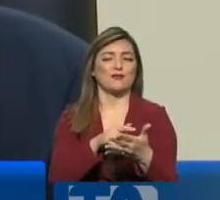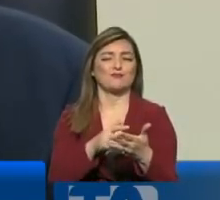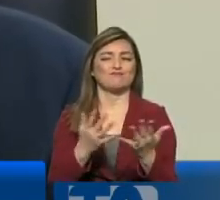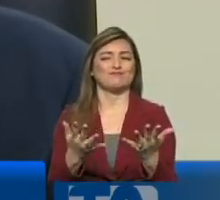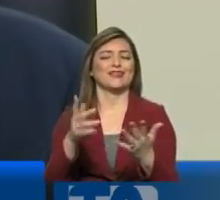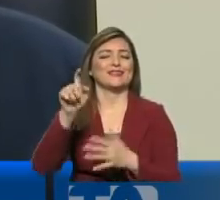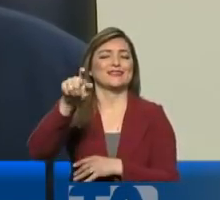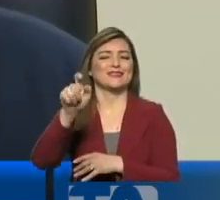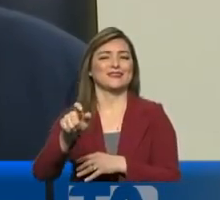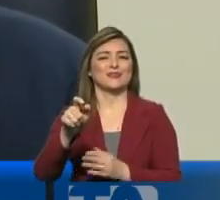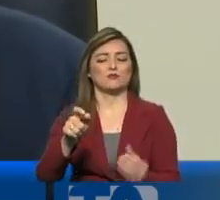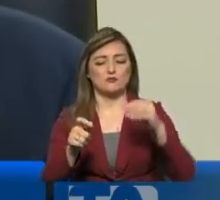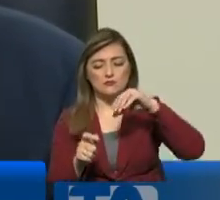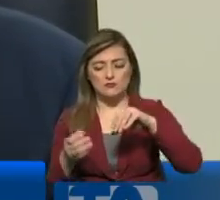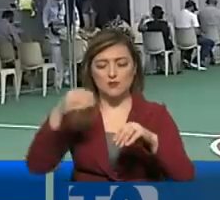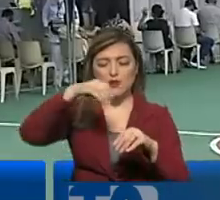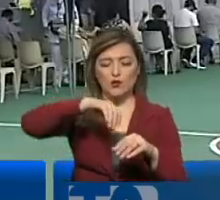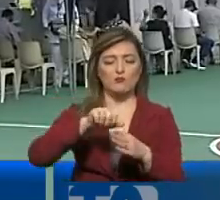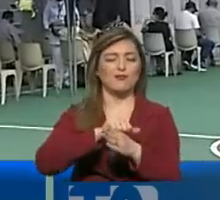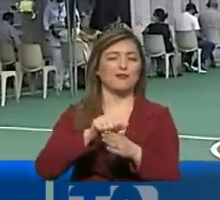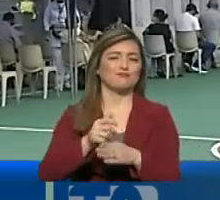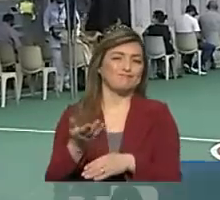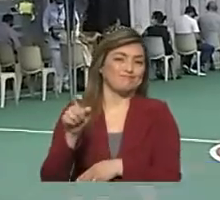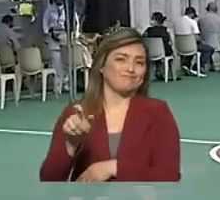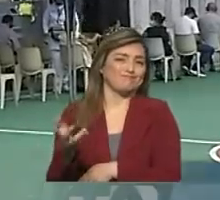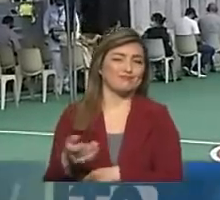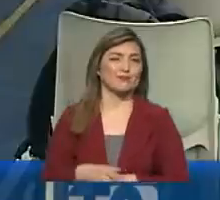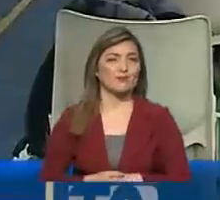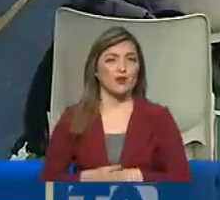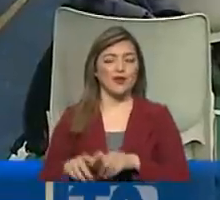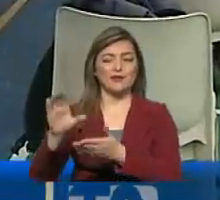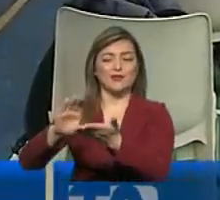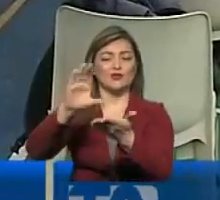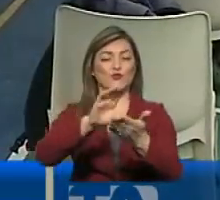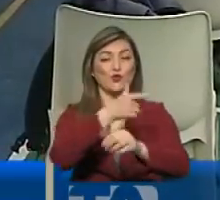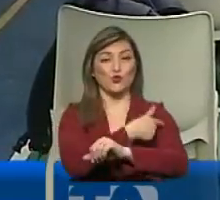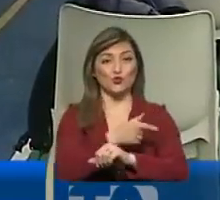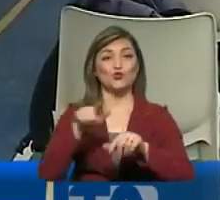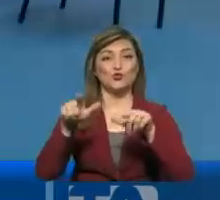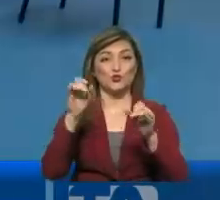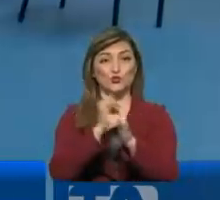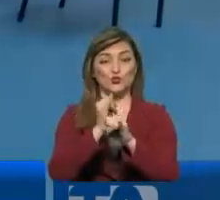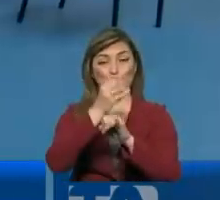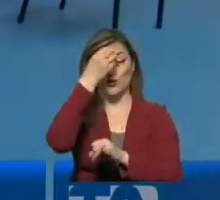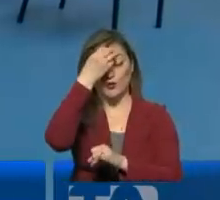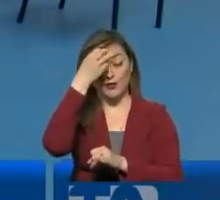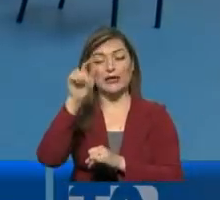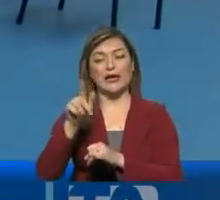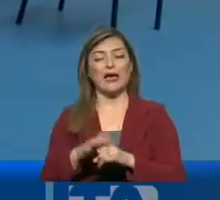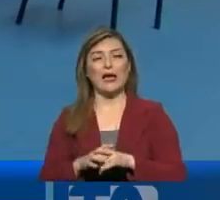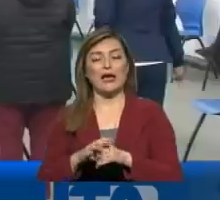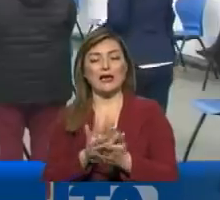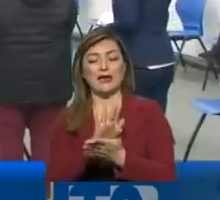cursando carreras que requieren uso de laboratorios. Los puntos de vacunación que actualmente están ubicados en las instituciones de educación que